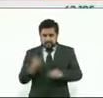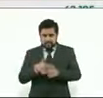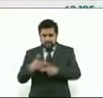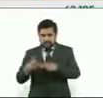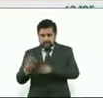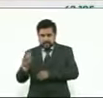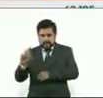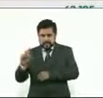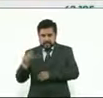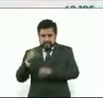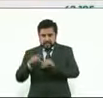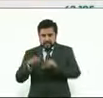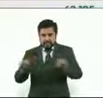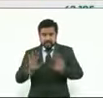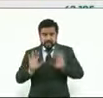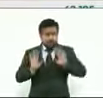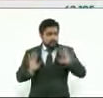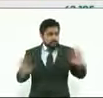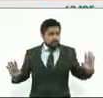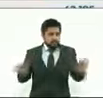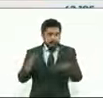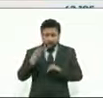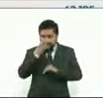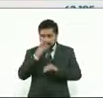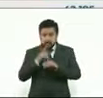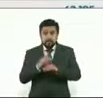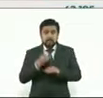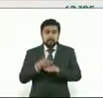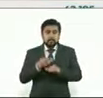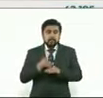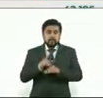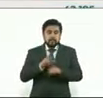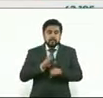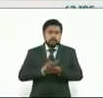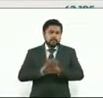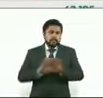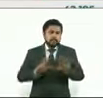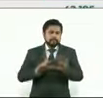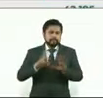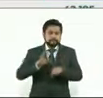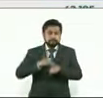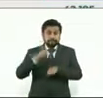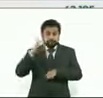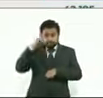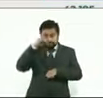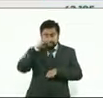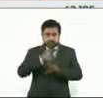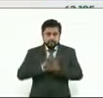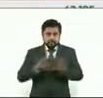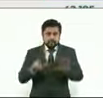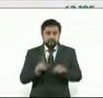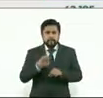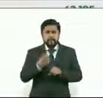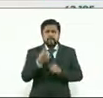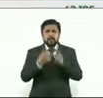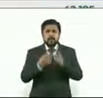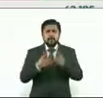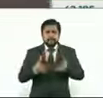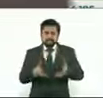ahora. Ya, sí, ya es más, ya es plano, ya pasaron lo, están pasando lo más difícil, los retornos, las